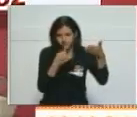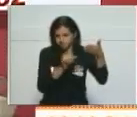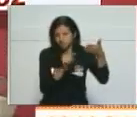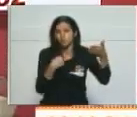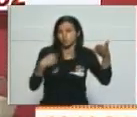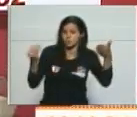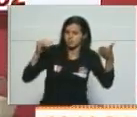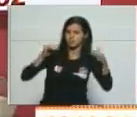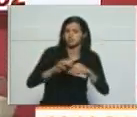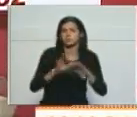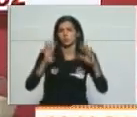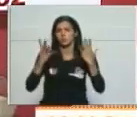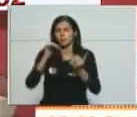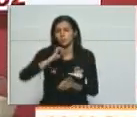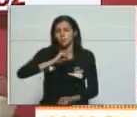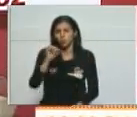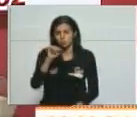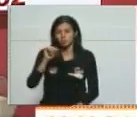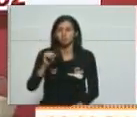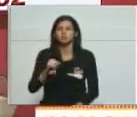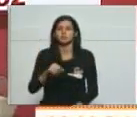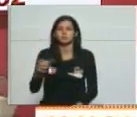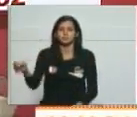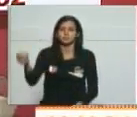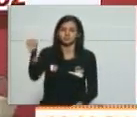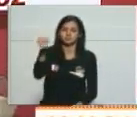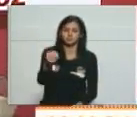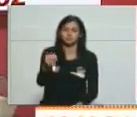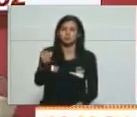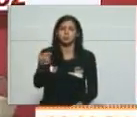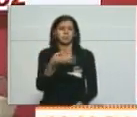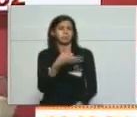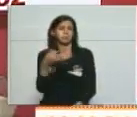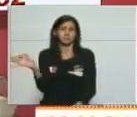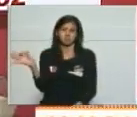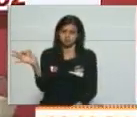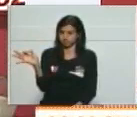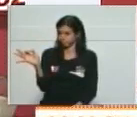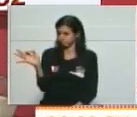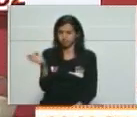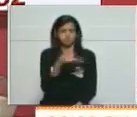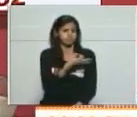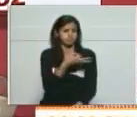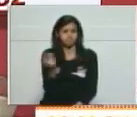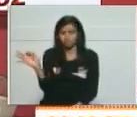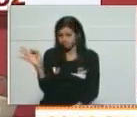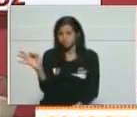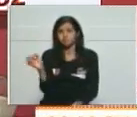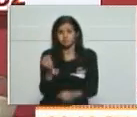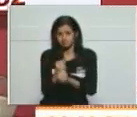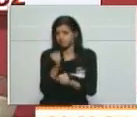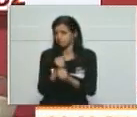19 funcionarios policiales han sido imputados. ¡Qué eficiencia! ¡Qué eficiencia!